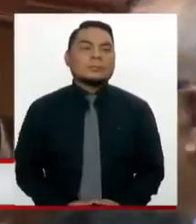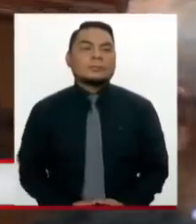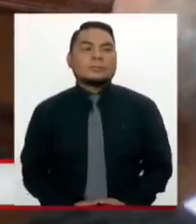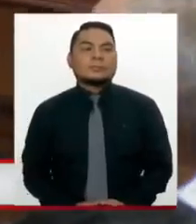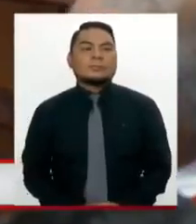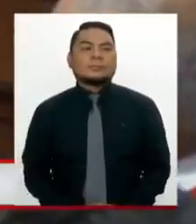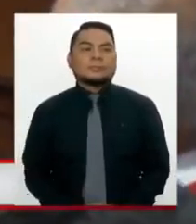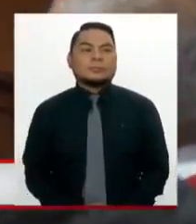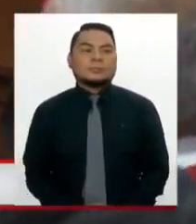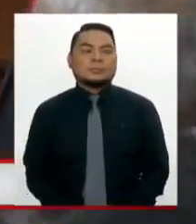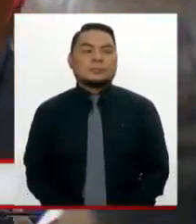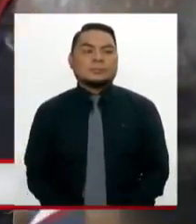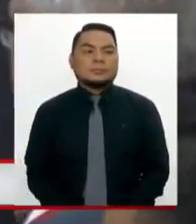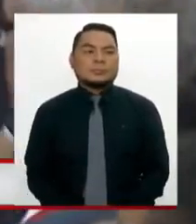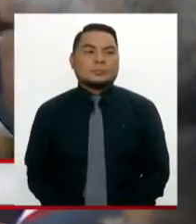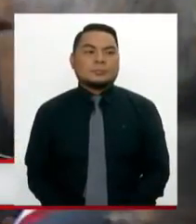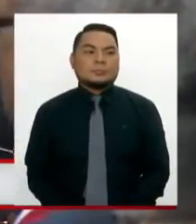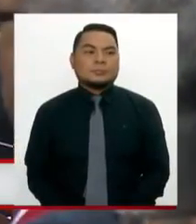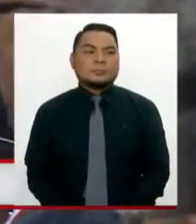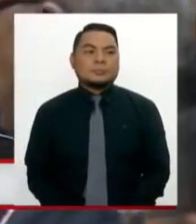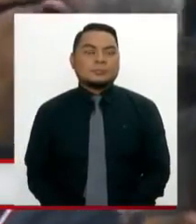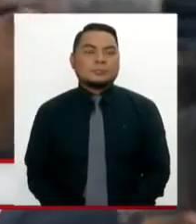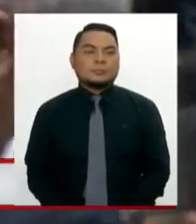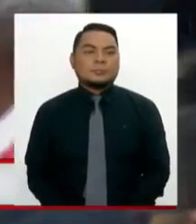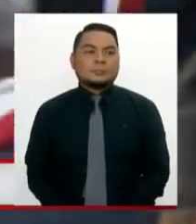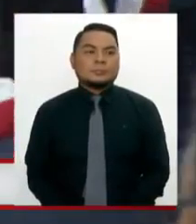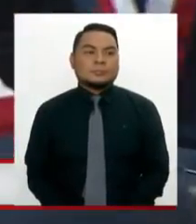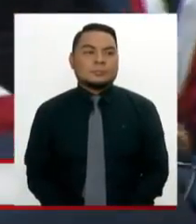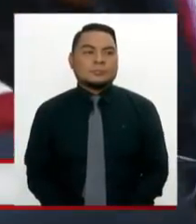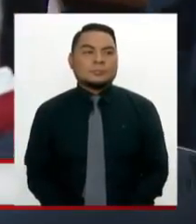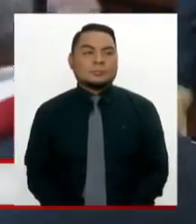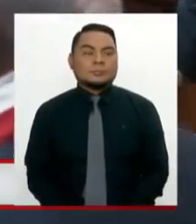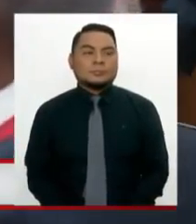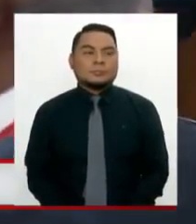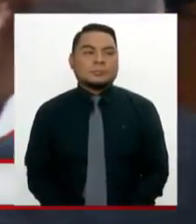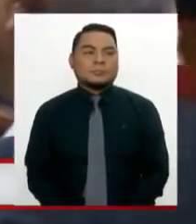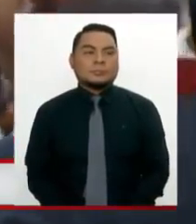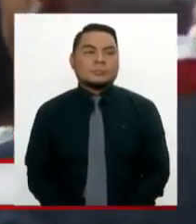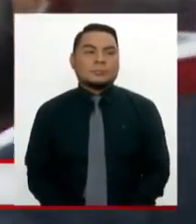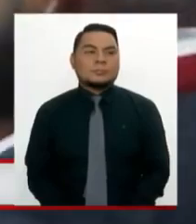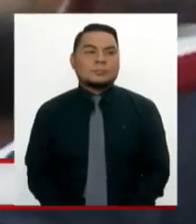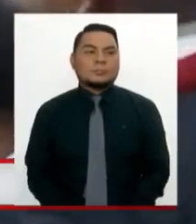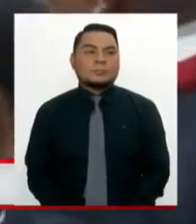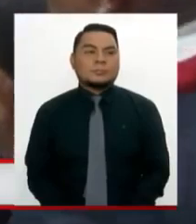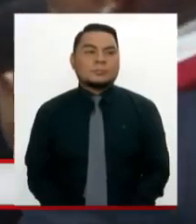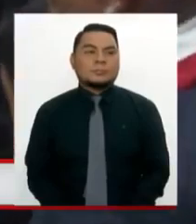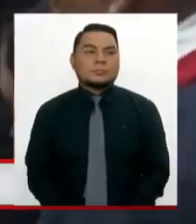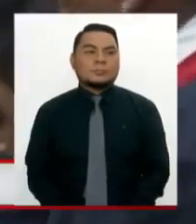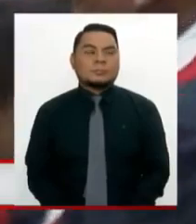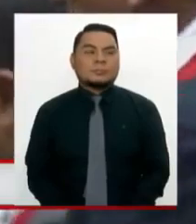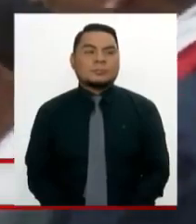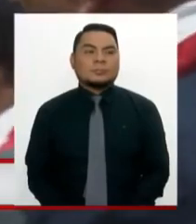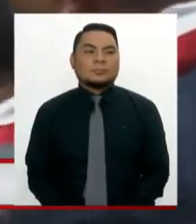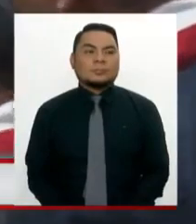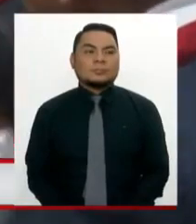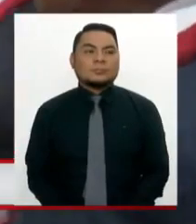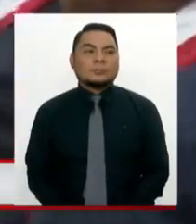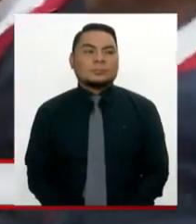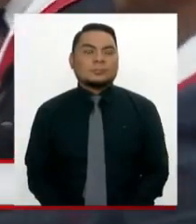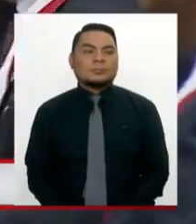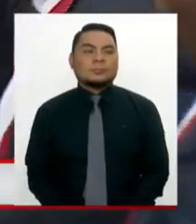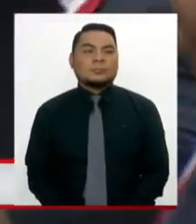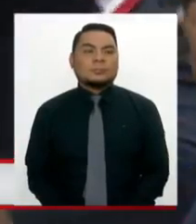presidente terminaba de dar este mensaje en el cual hizo un llamado a quienes se encuentran prófugos